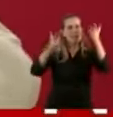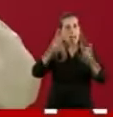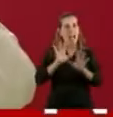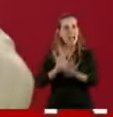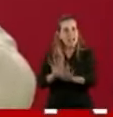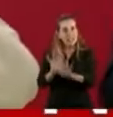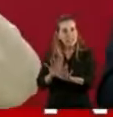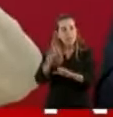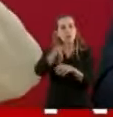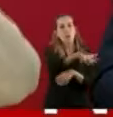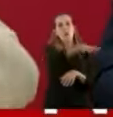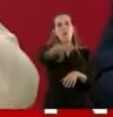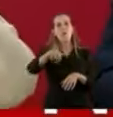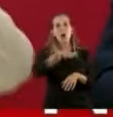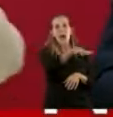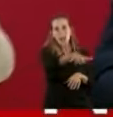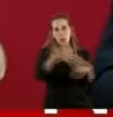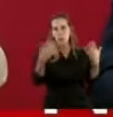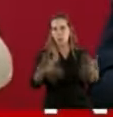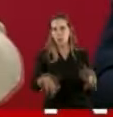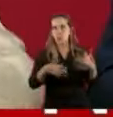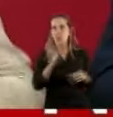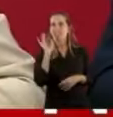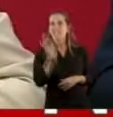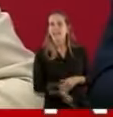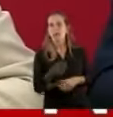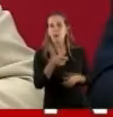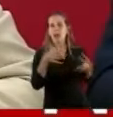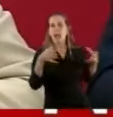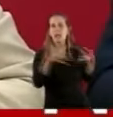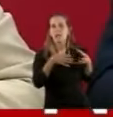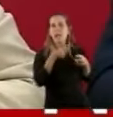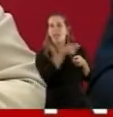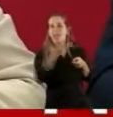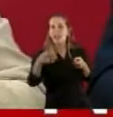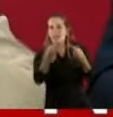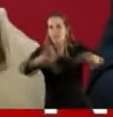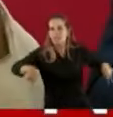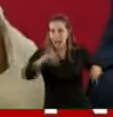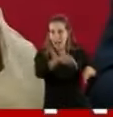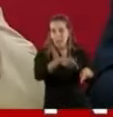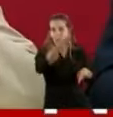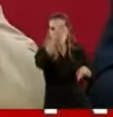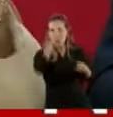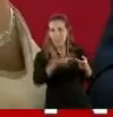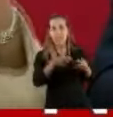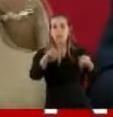de trabajo sobre los barrios más difíciles, donde hoy está trabajando las fuerzas federales